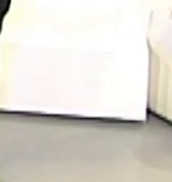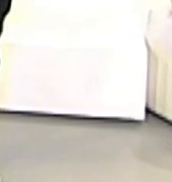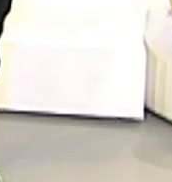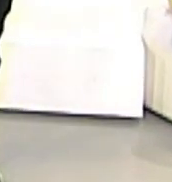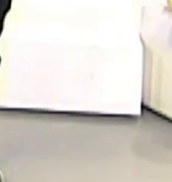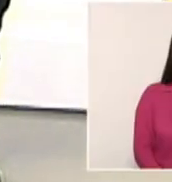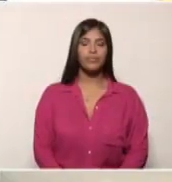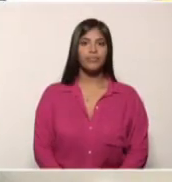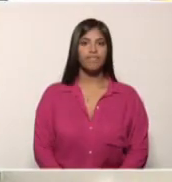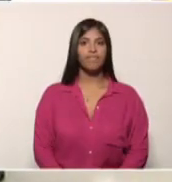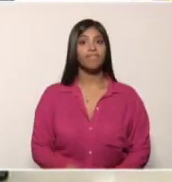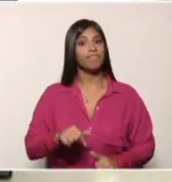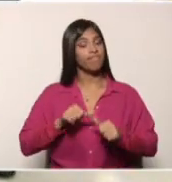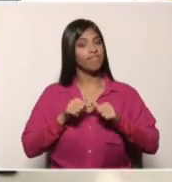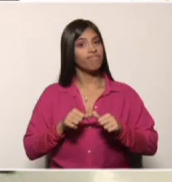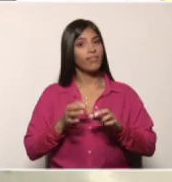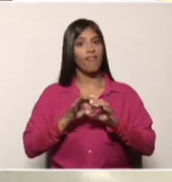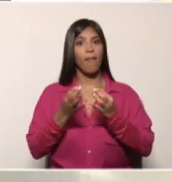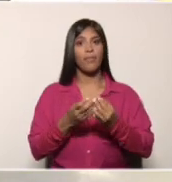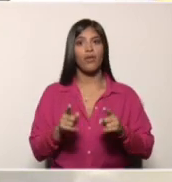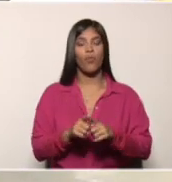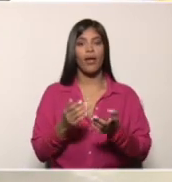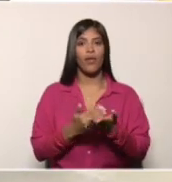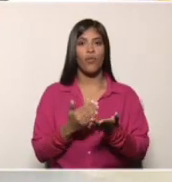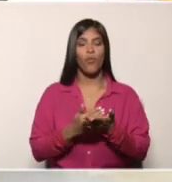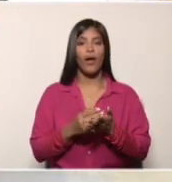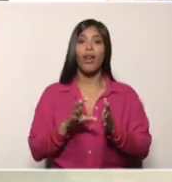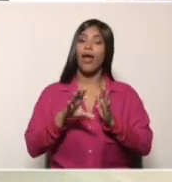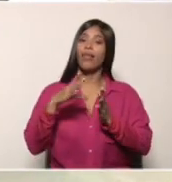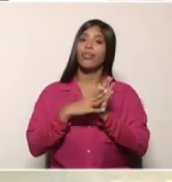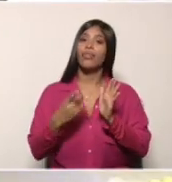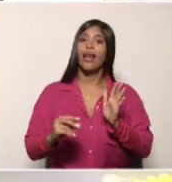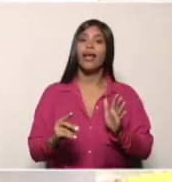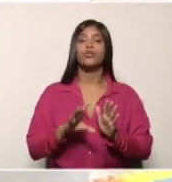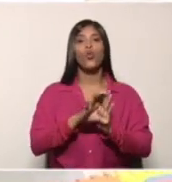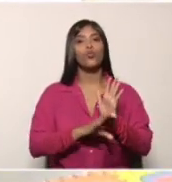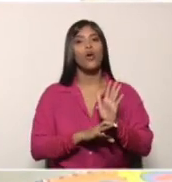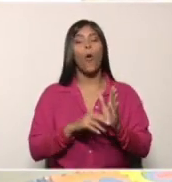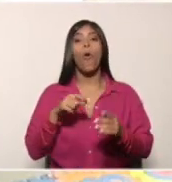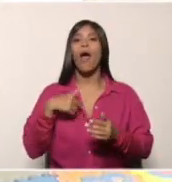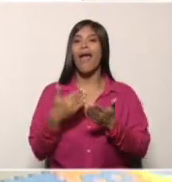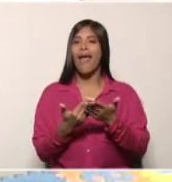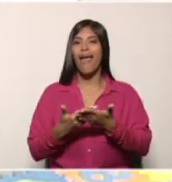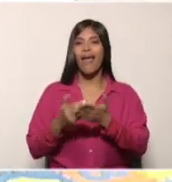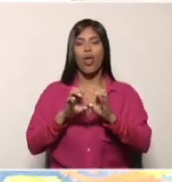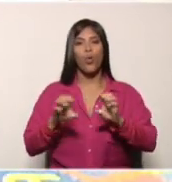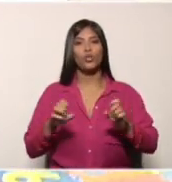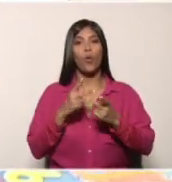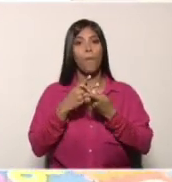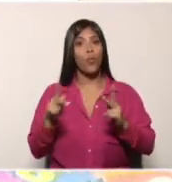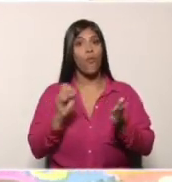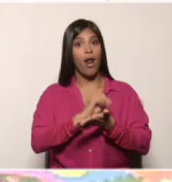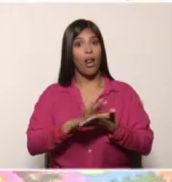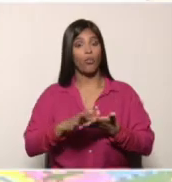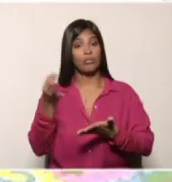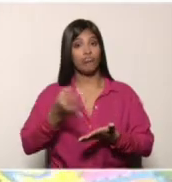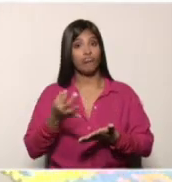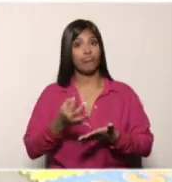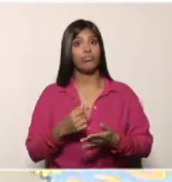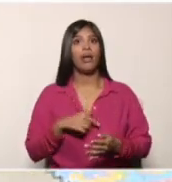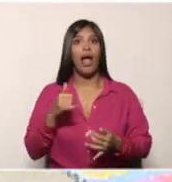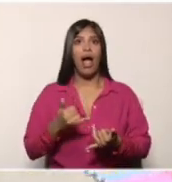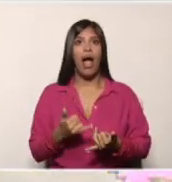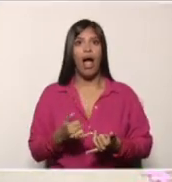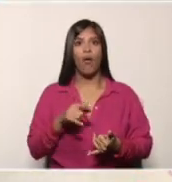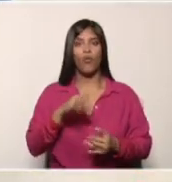Continúa Cada Familia una Escuela garantizando ese derecho constitucional a una educación pública, gratuita y de calidad. Los invito a que me acompañen al centro